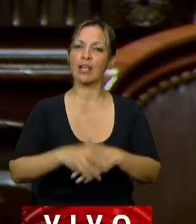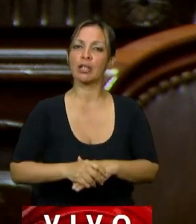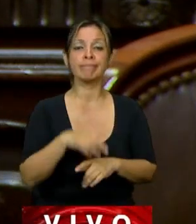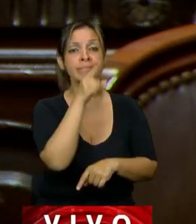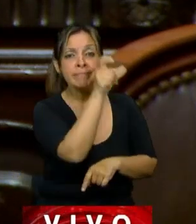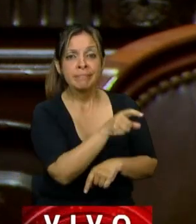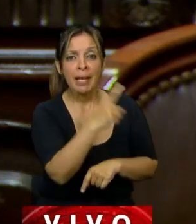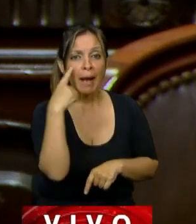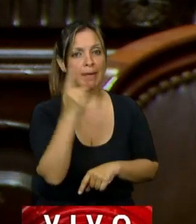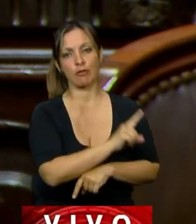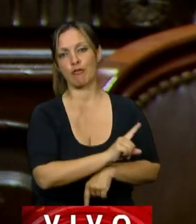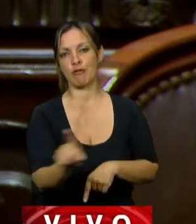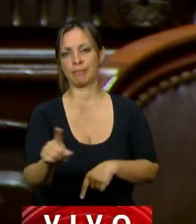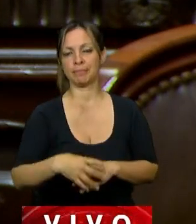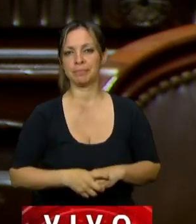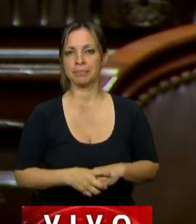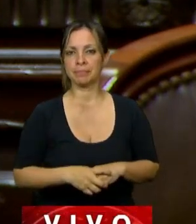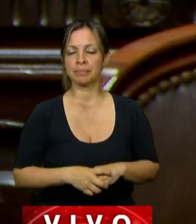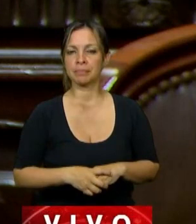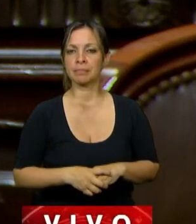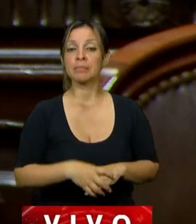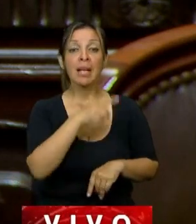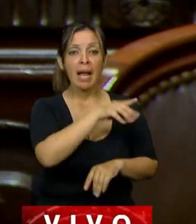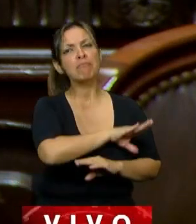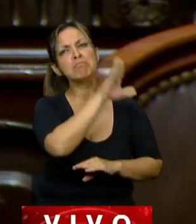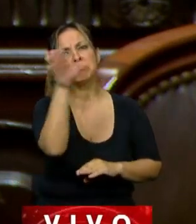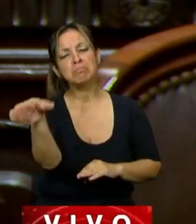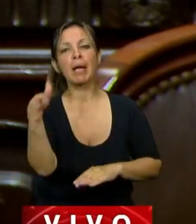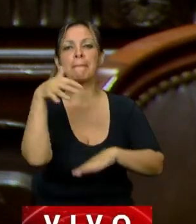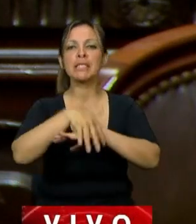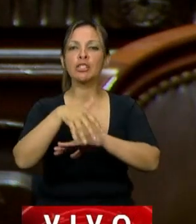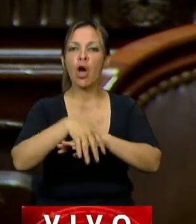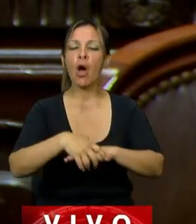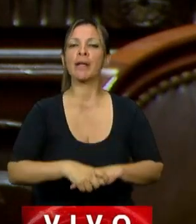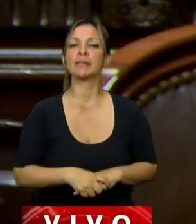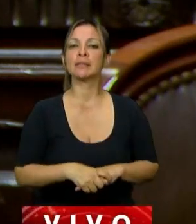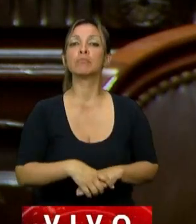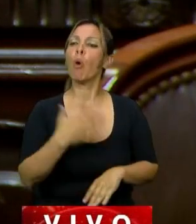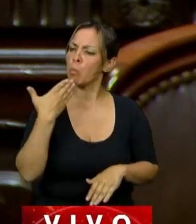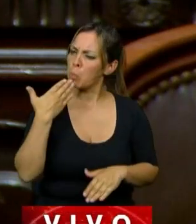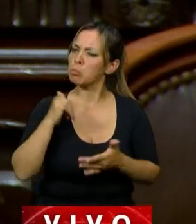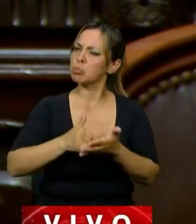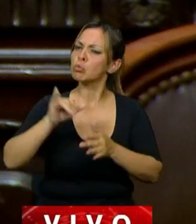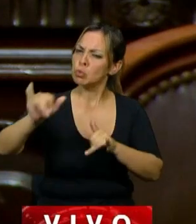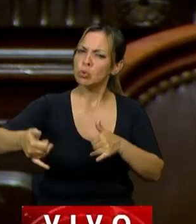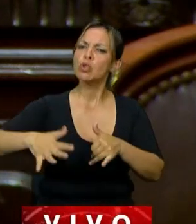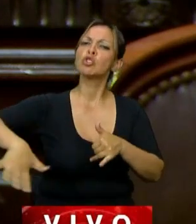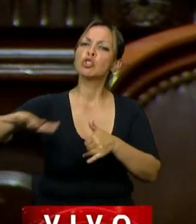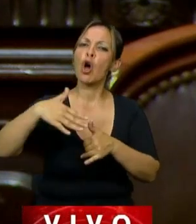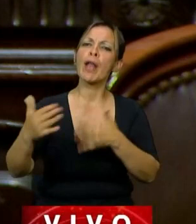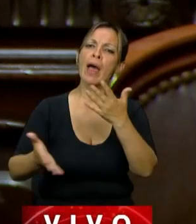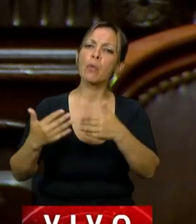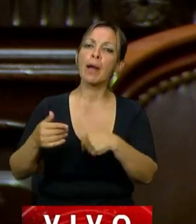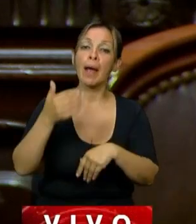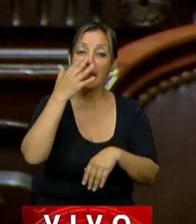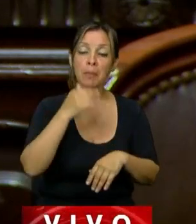así Alberto Fernández, que viajó a Misiones, nos prometió la zona aduanera y después